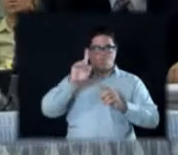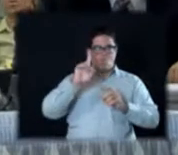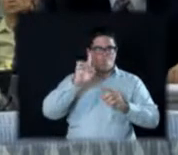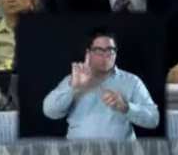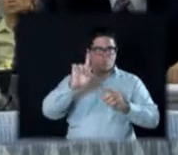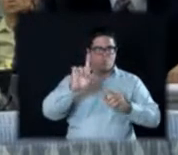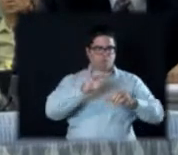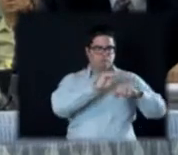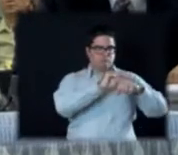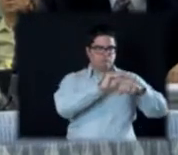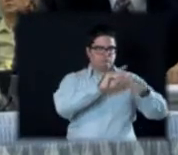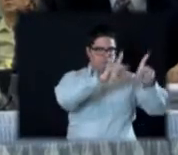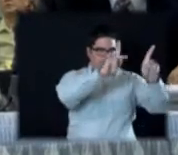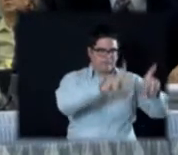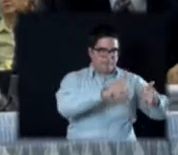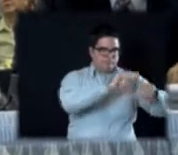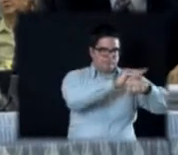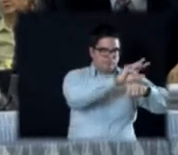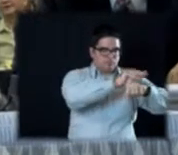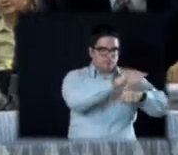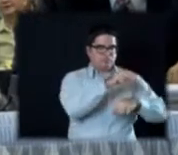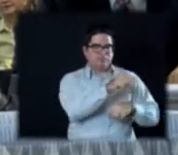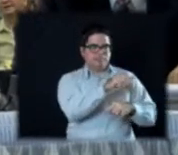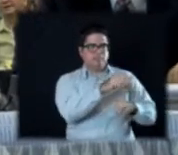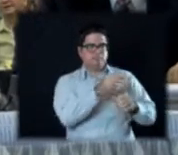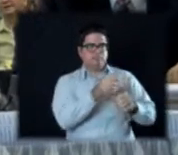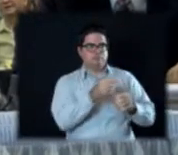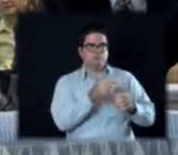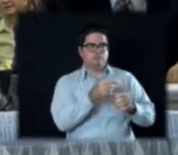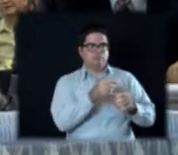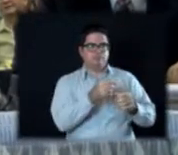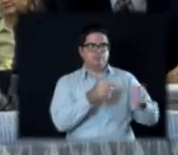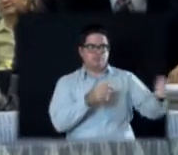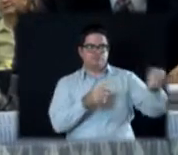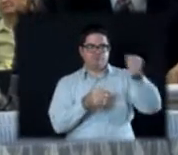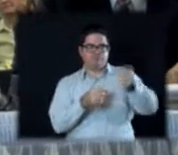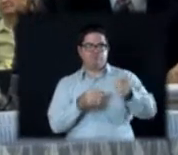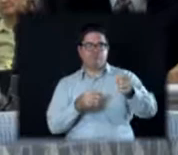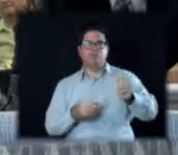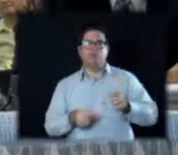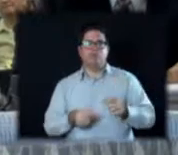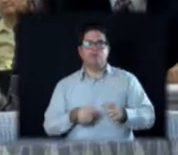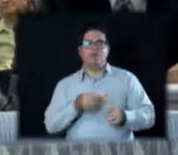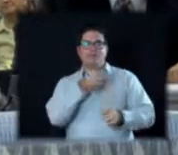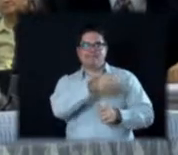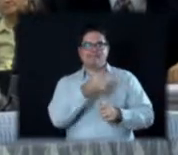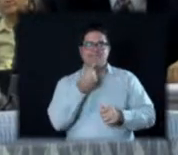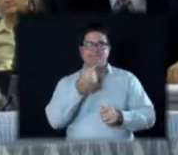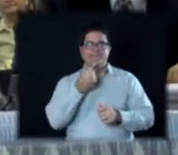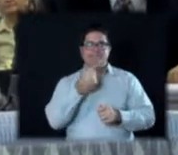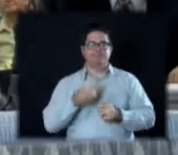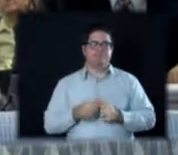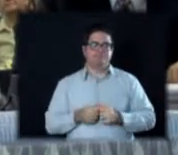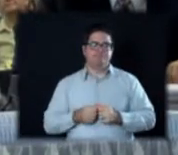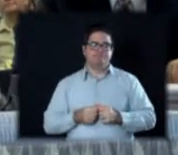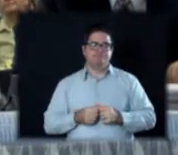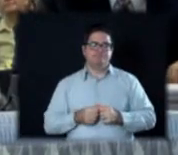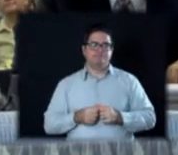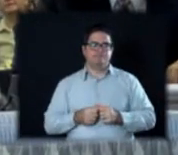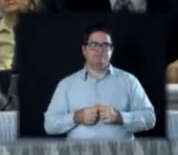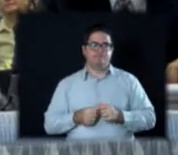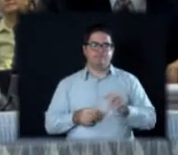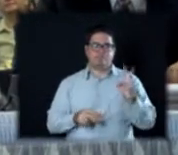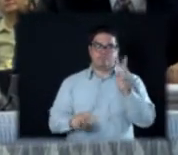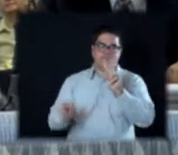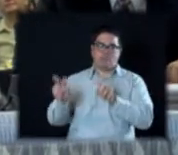Un consultor que nosotros contratamos cuando comenzamos el proceso de considerar la reestructuración, recuerdo que él dijo algo